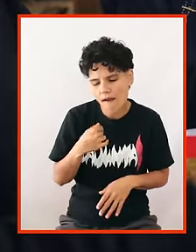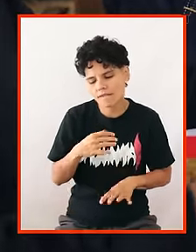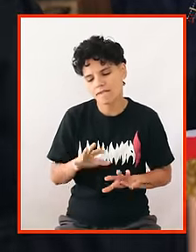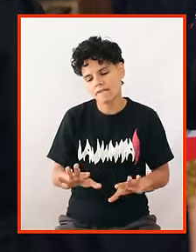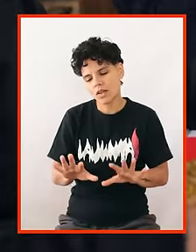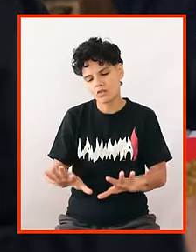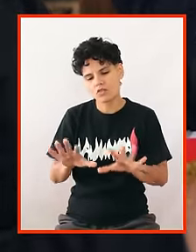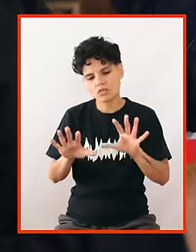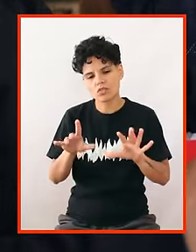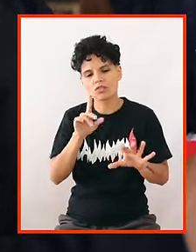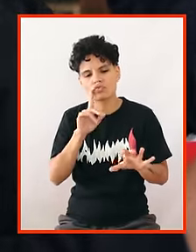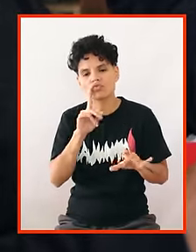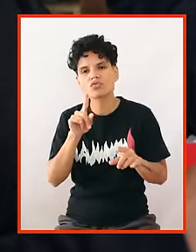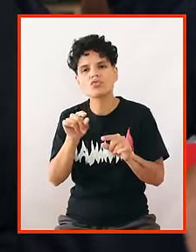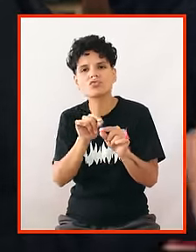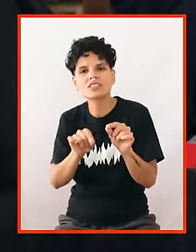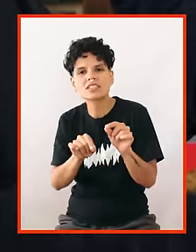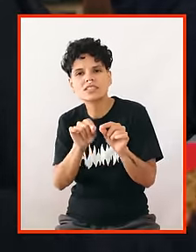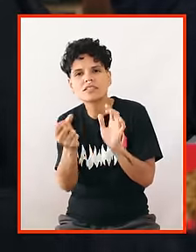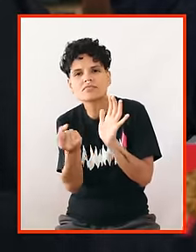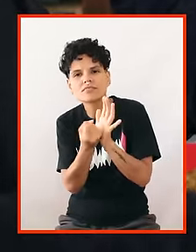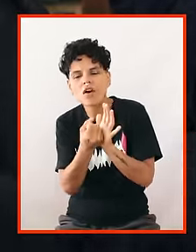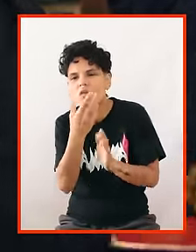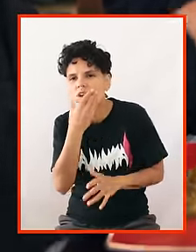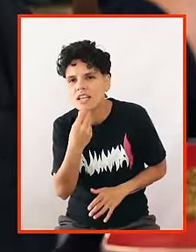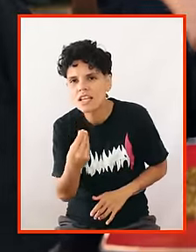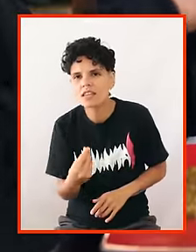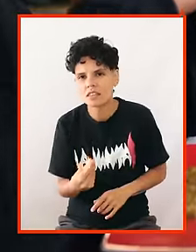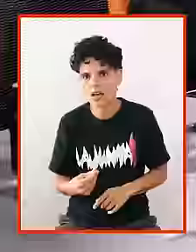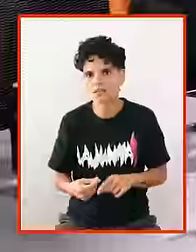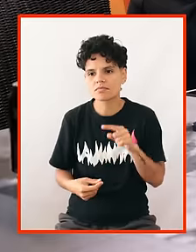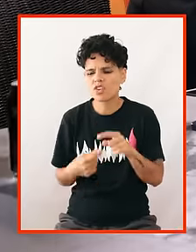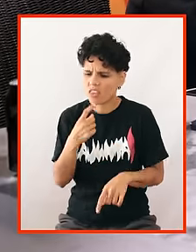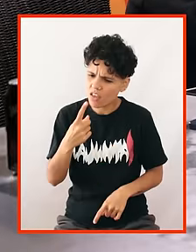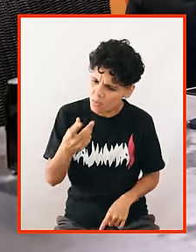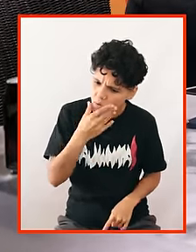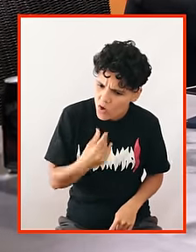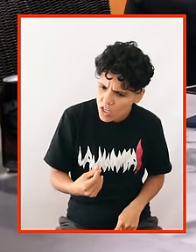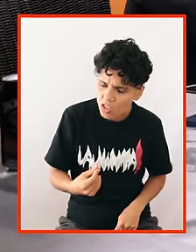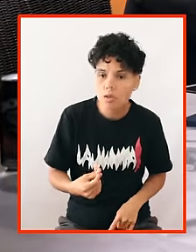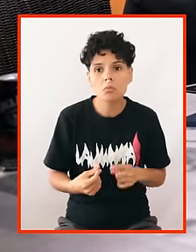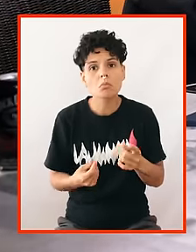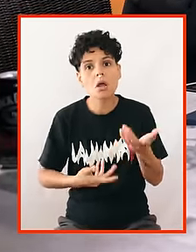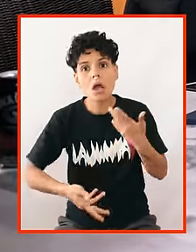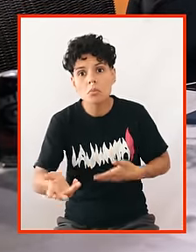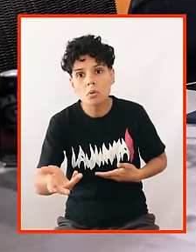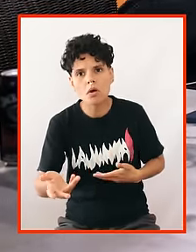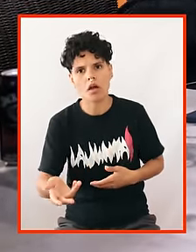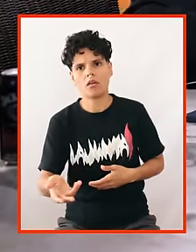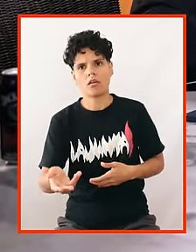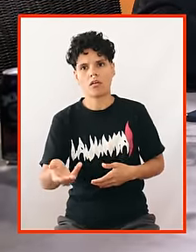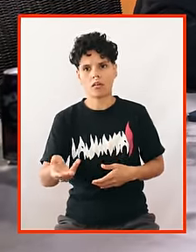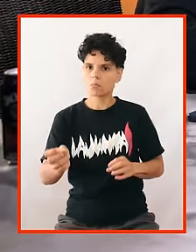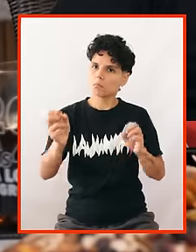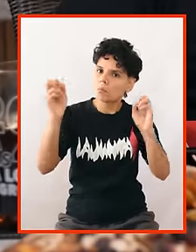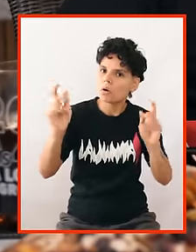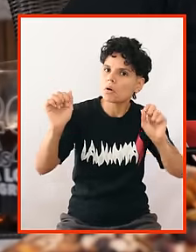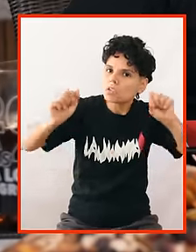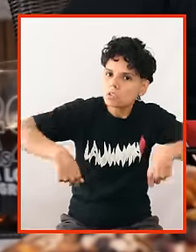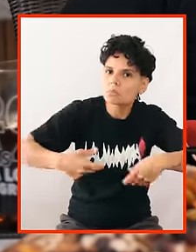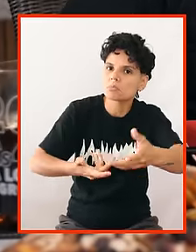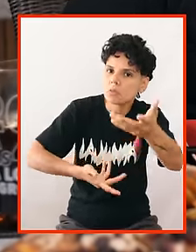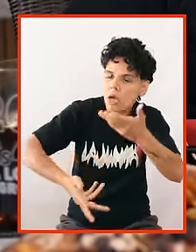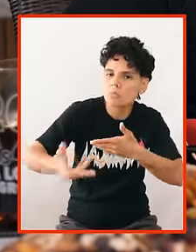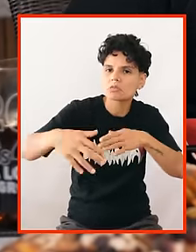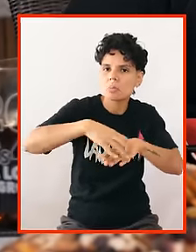tenía. Él tenía unas zapatillas bonitas que traían un símbolo mod. Ah, sí. Claro, y le dije, ah, qué bonita tu zapatilla. Y me dijo, cambiémosla. Y yo le dije, claro. Te fuiste